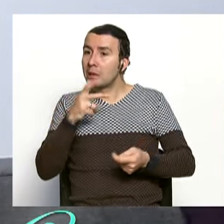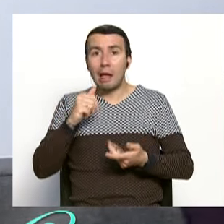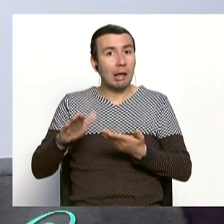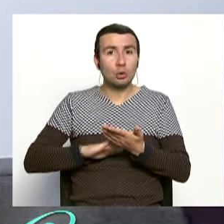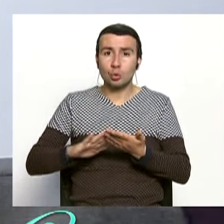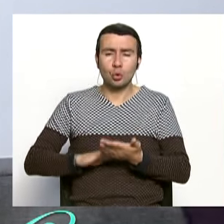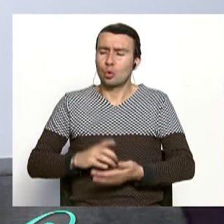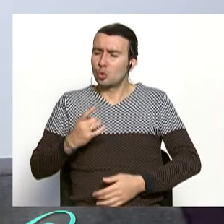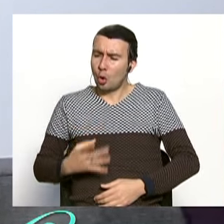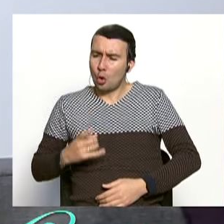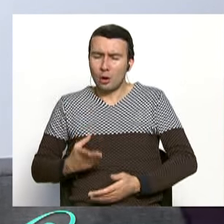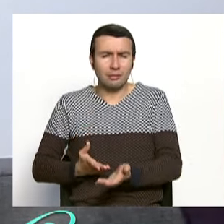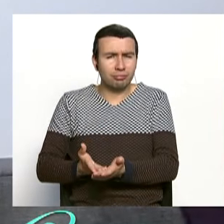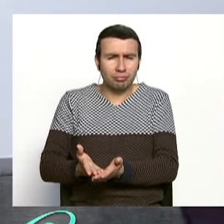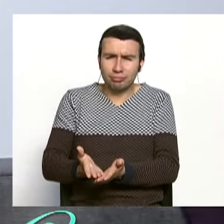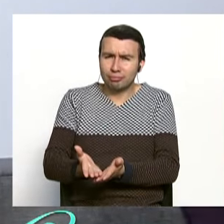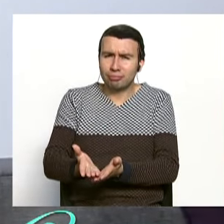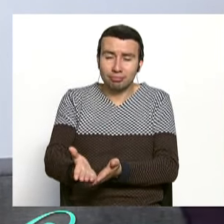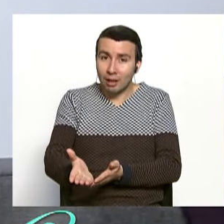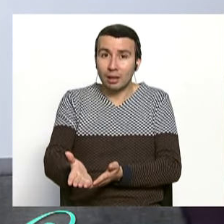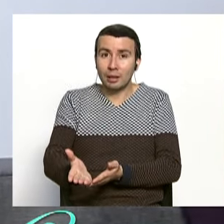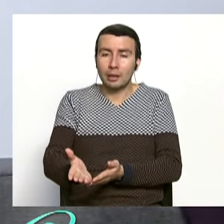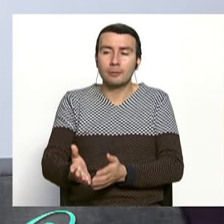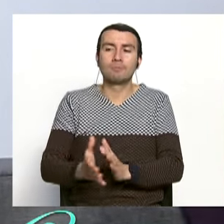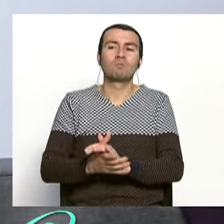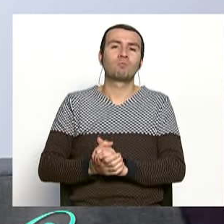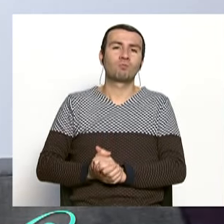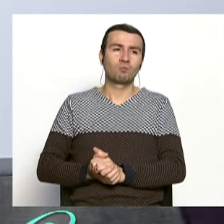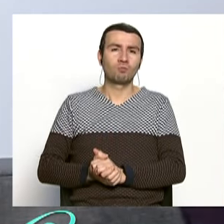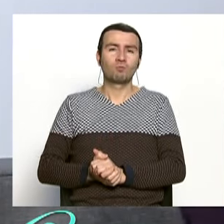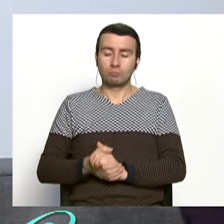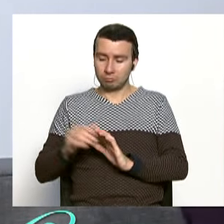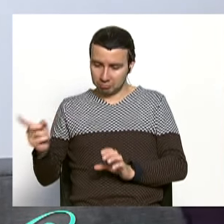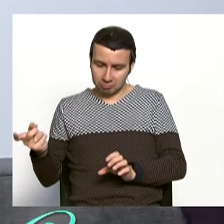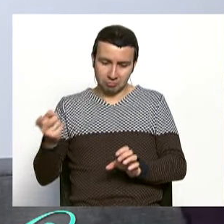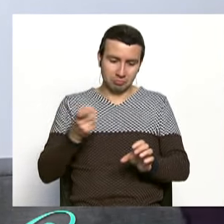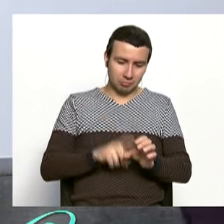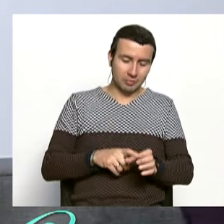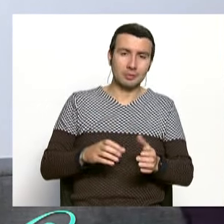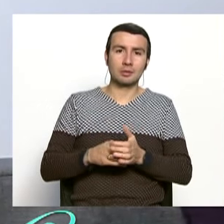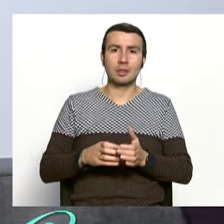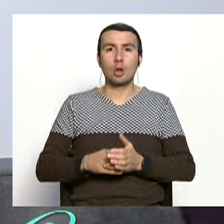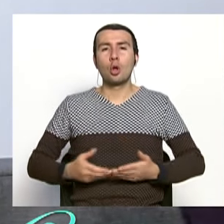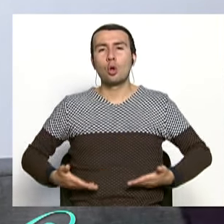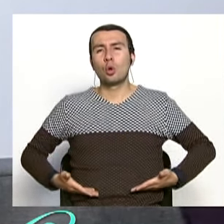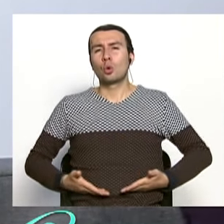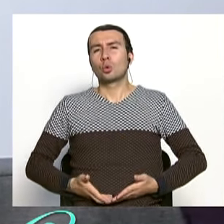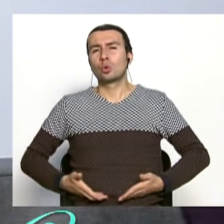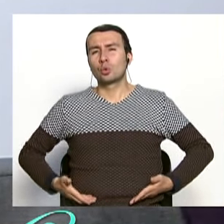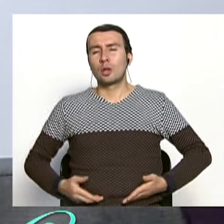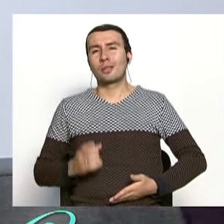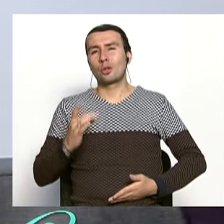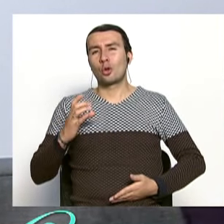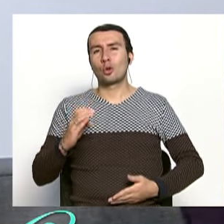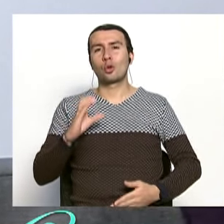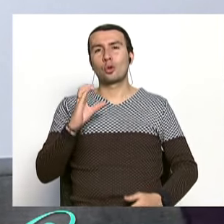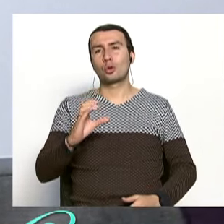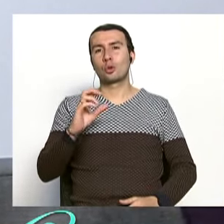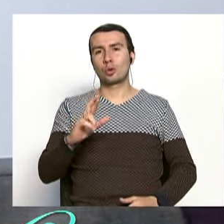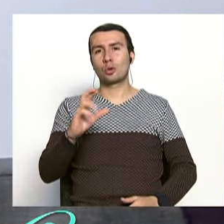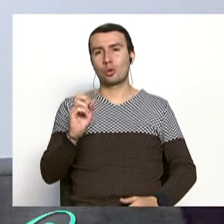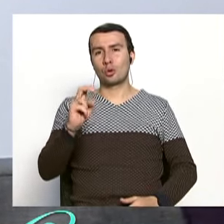tenido resultados esas pacientes terminan estando dentro de la categoría de dolor pélvico crónico y Esas son las que requieren